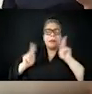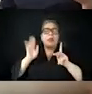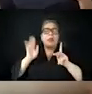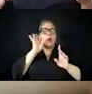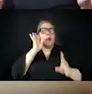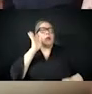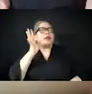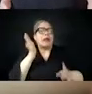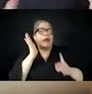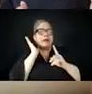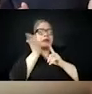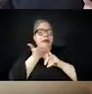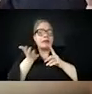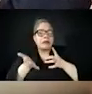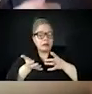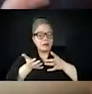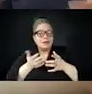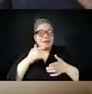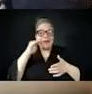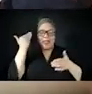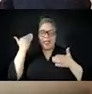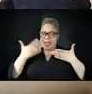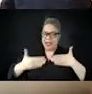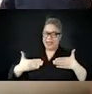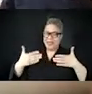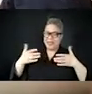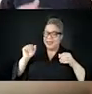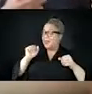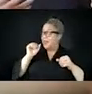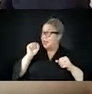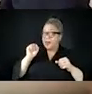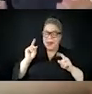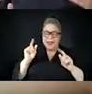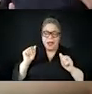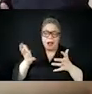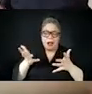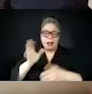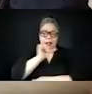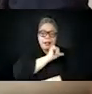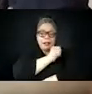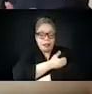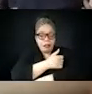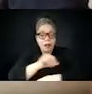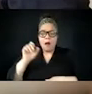cierta autoridad o deslizarse hacia